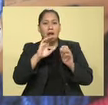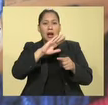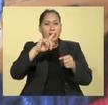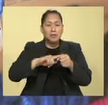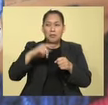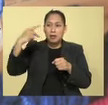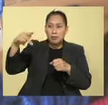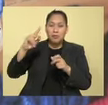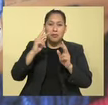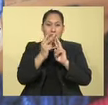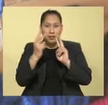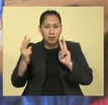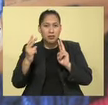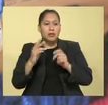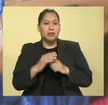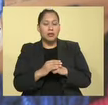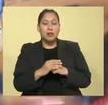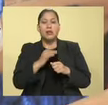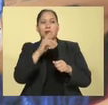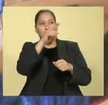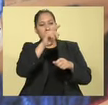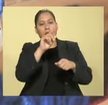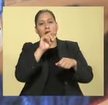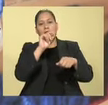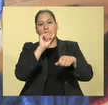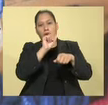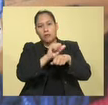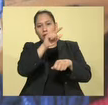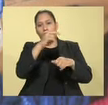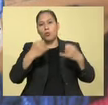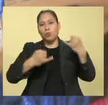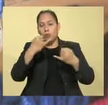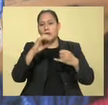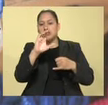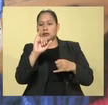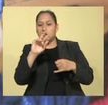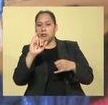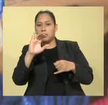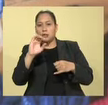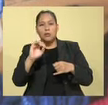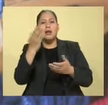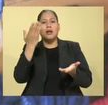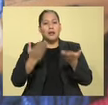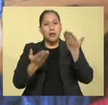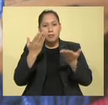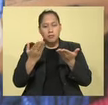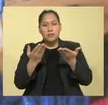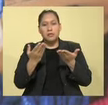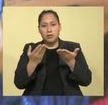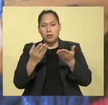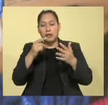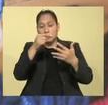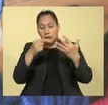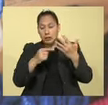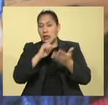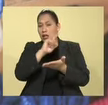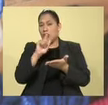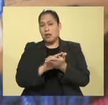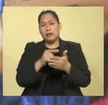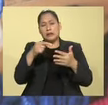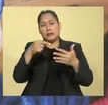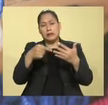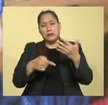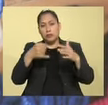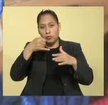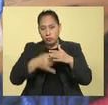del vecino pues diríjanse al juzgado Cívico incluso a la delegación depende de la naturaleza es muy amplia la ley